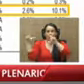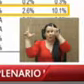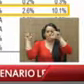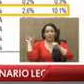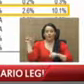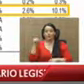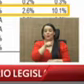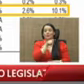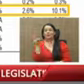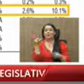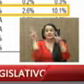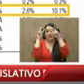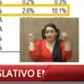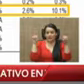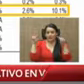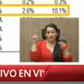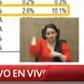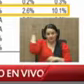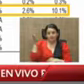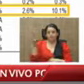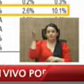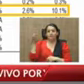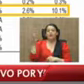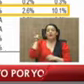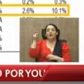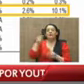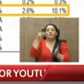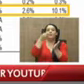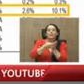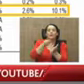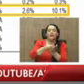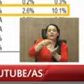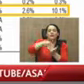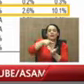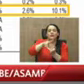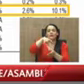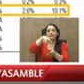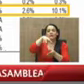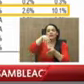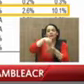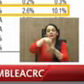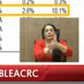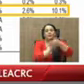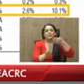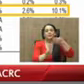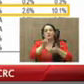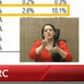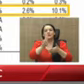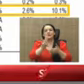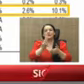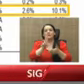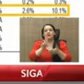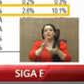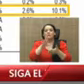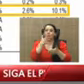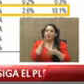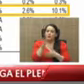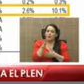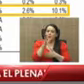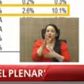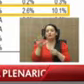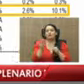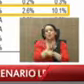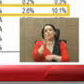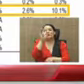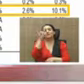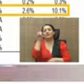Si ustedes analizan esto, en remuneraciones en las universidades se lleva el 70%.